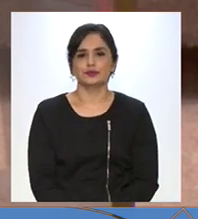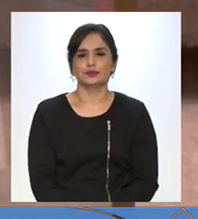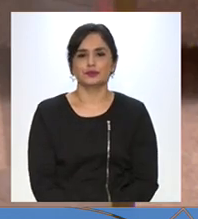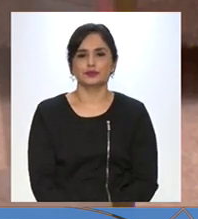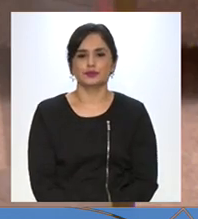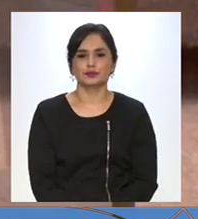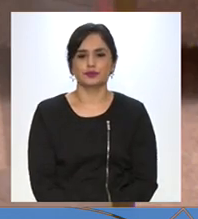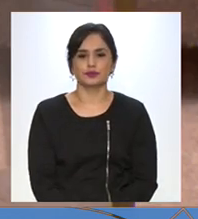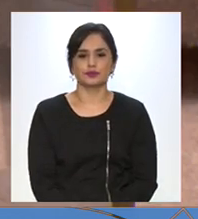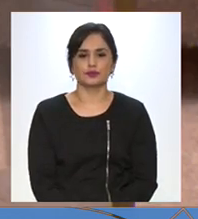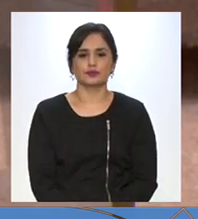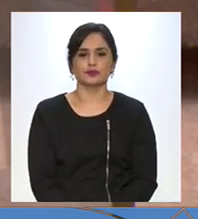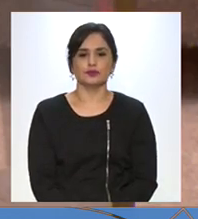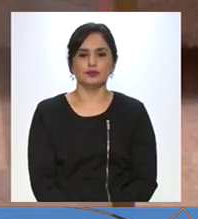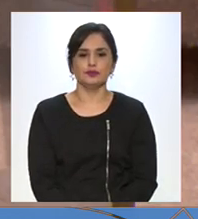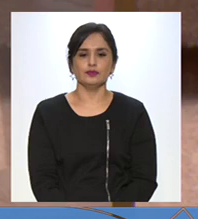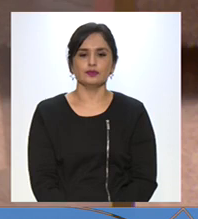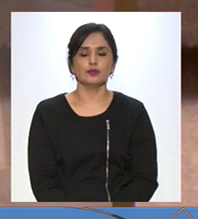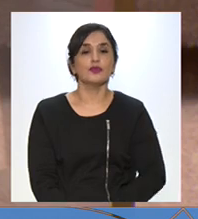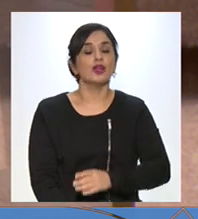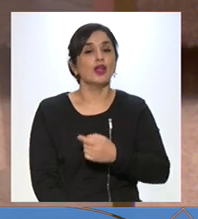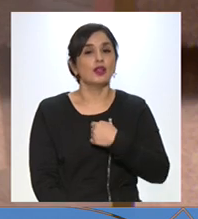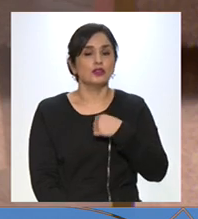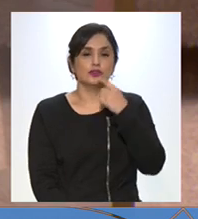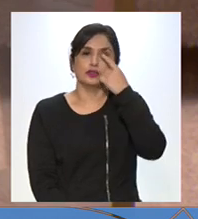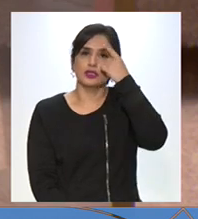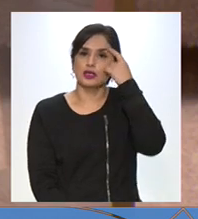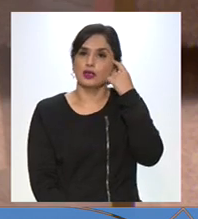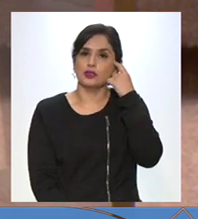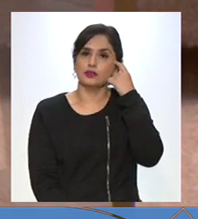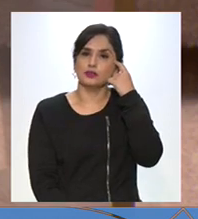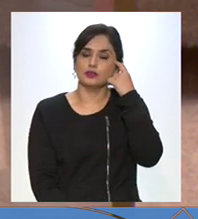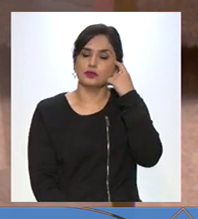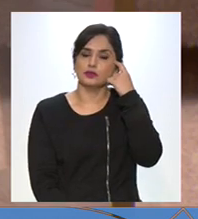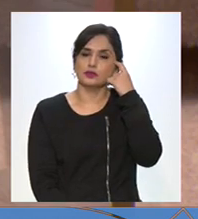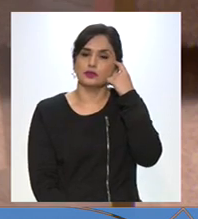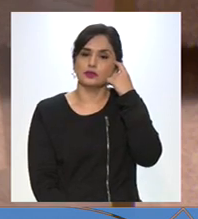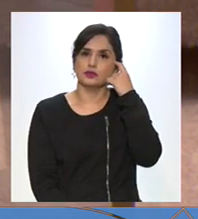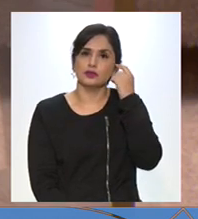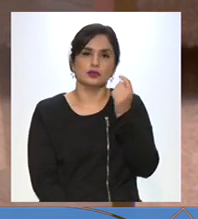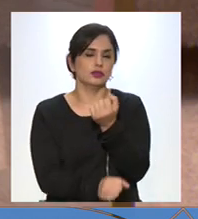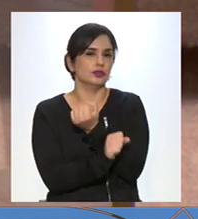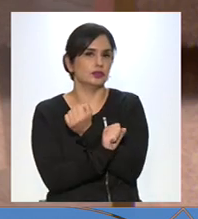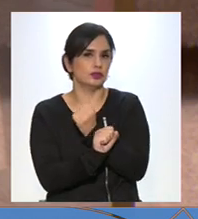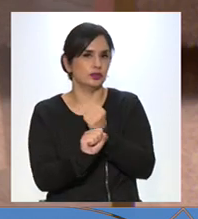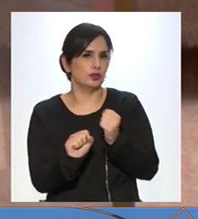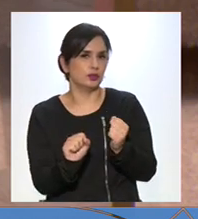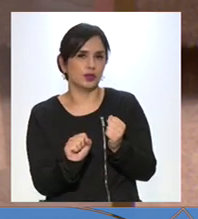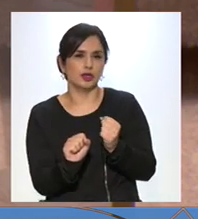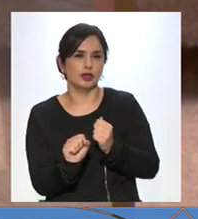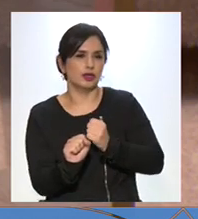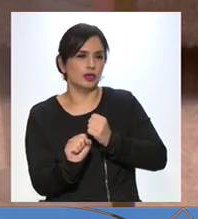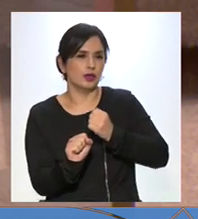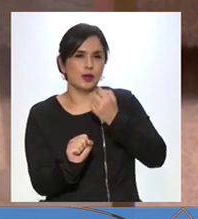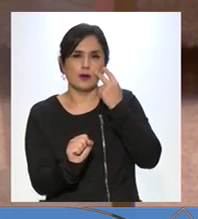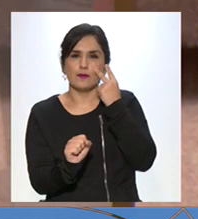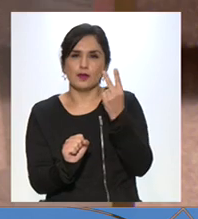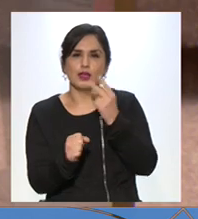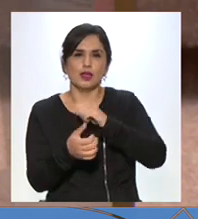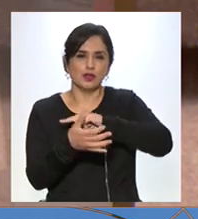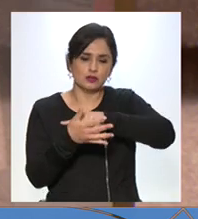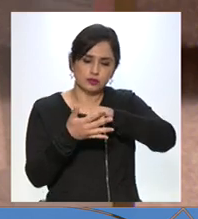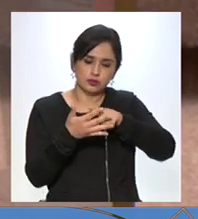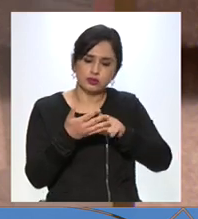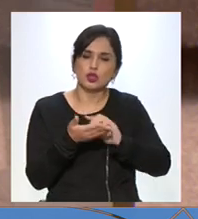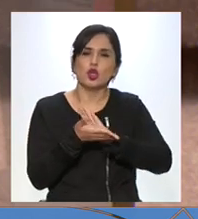del Banco Central, creo que no es posible ver todas las bondades de esta